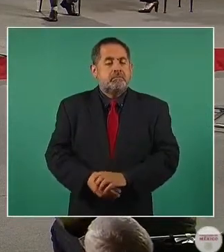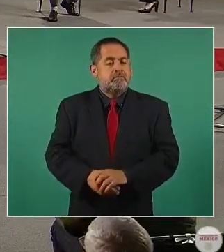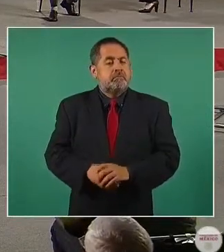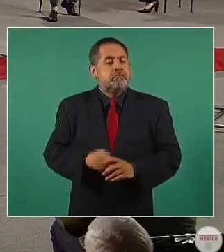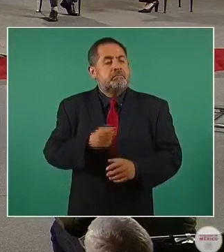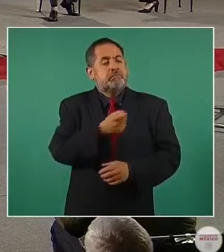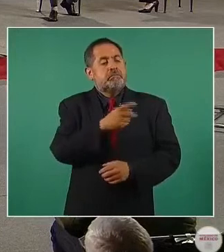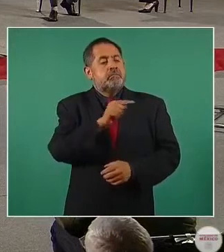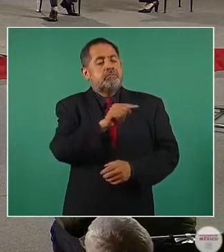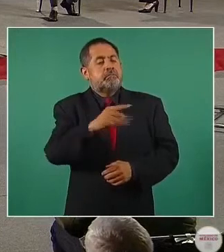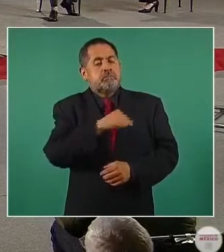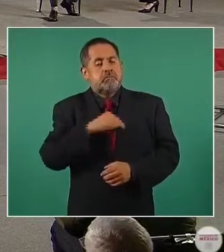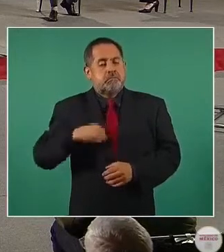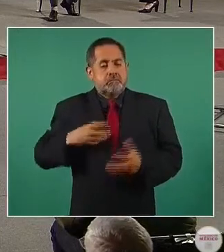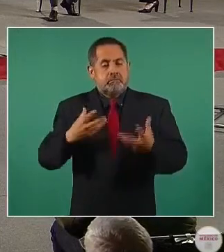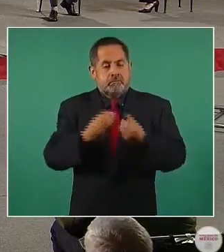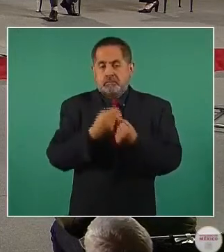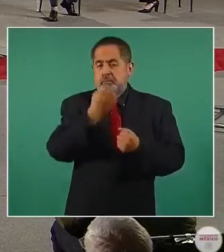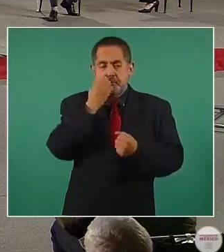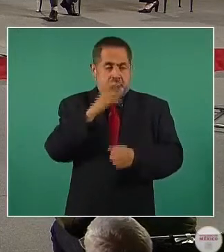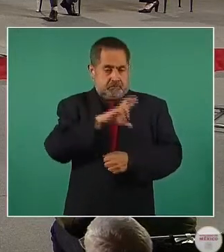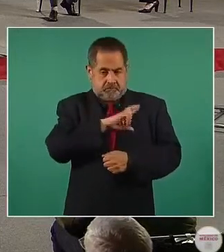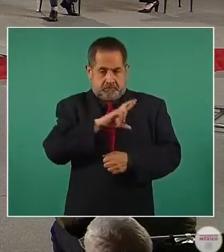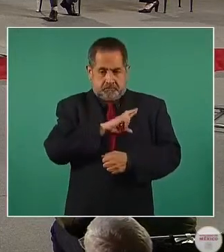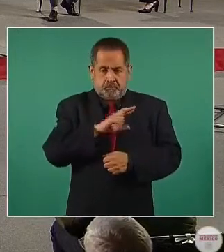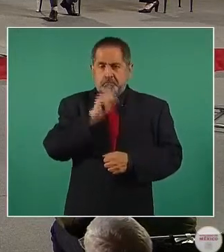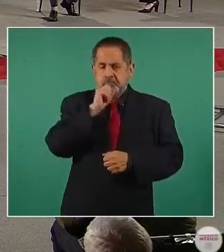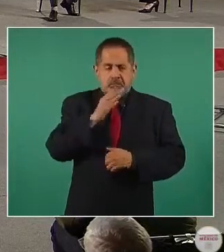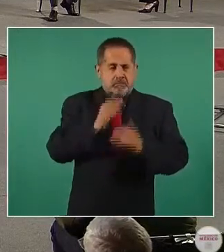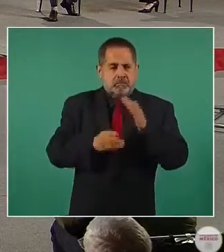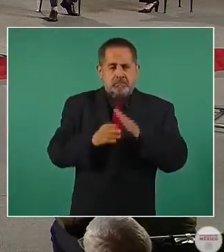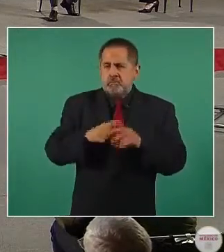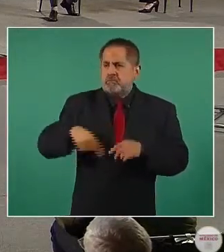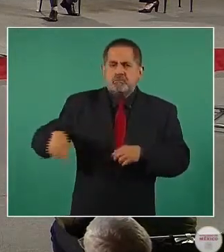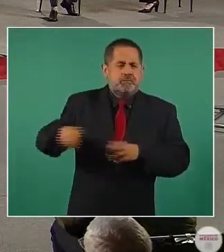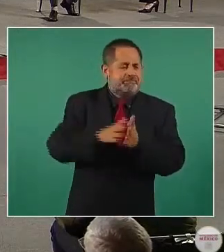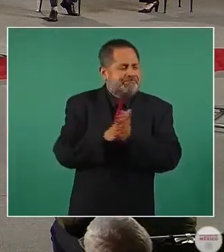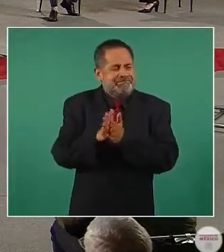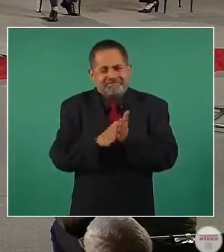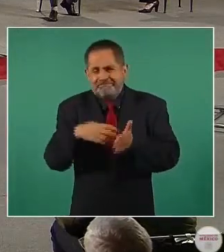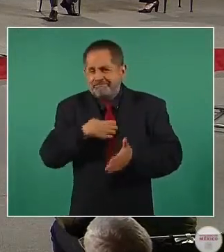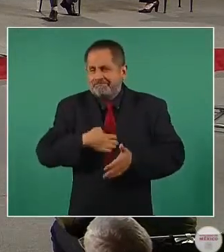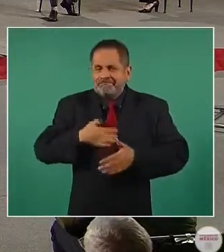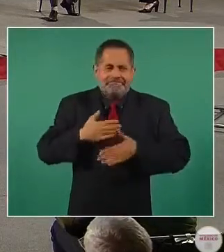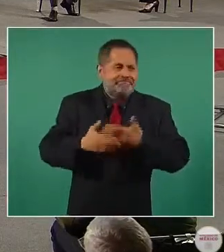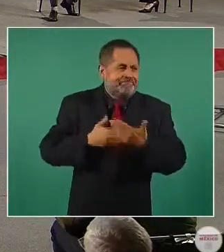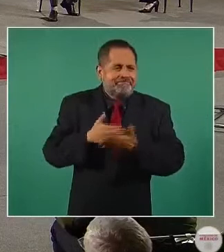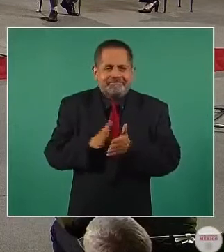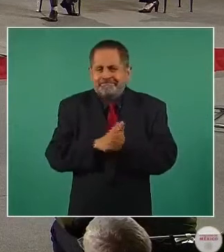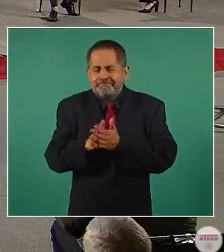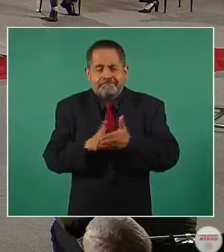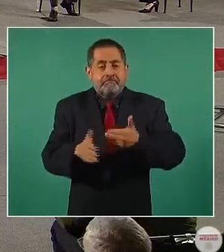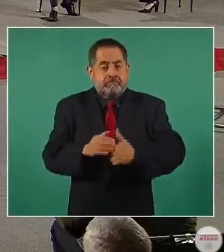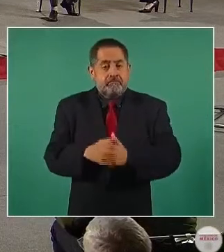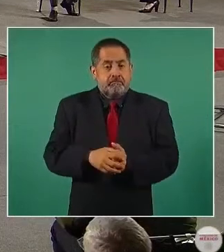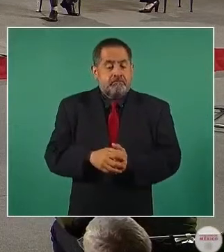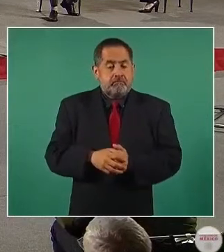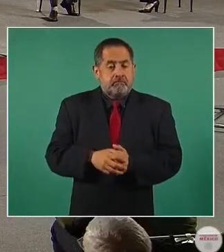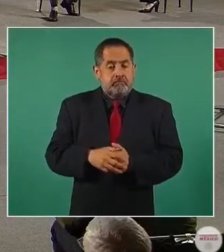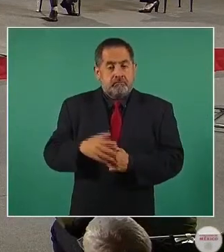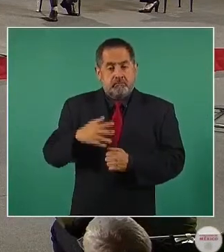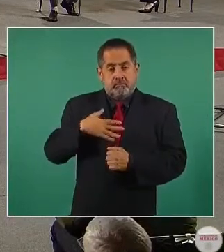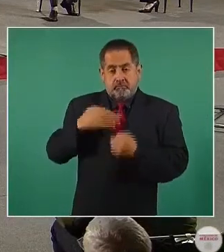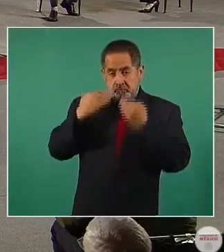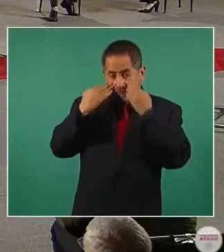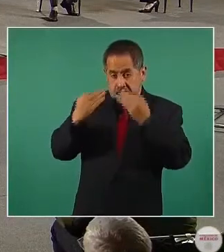integrantes de escuelas particulares, con mucho entusiasmo. A mí me tocó levantar a